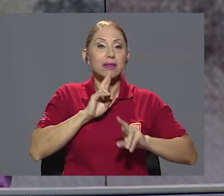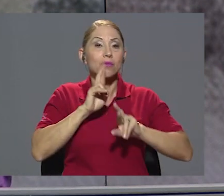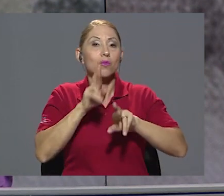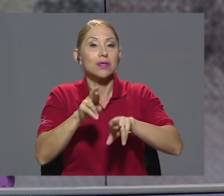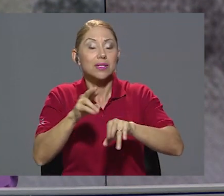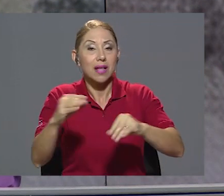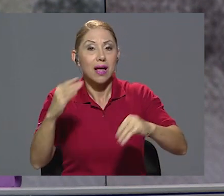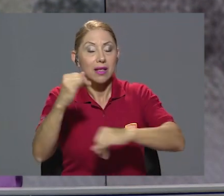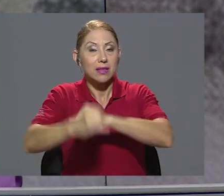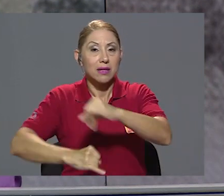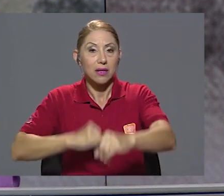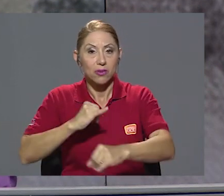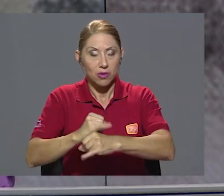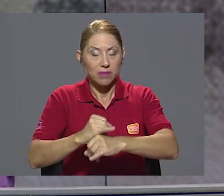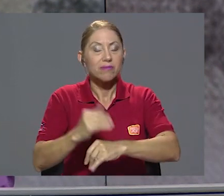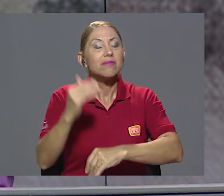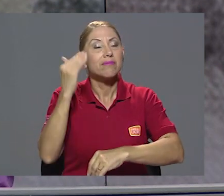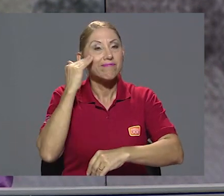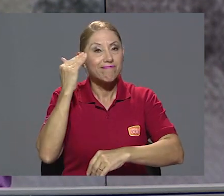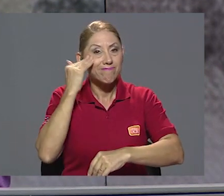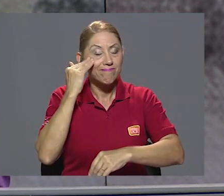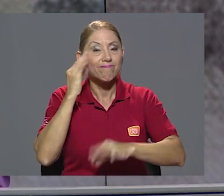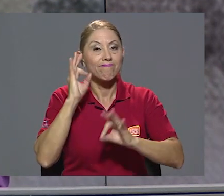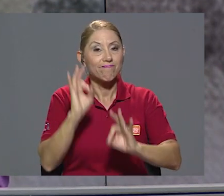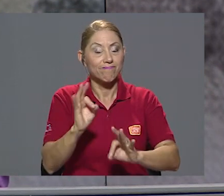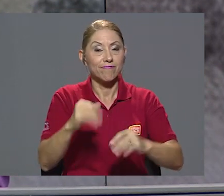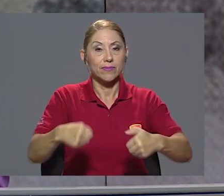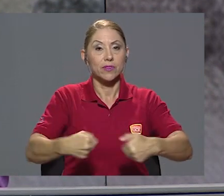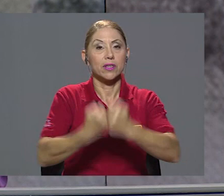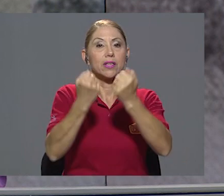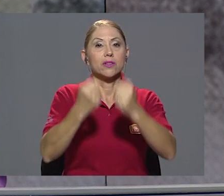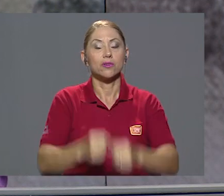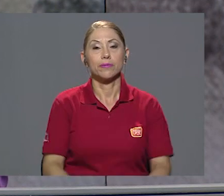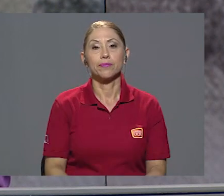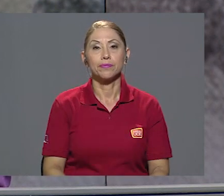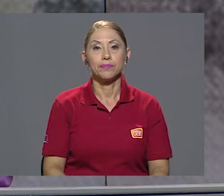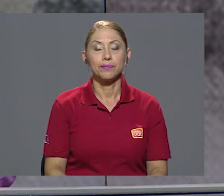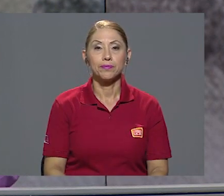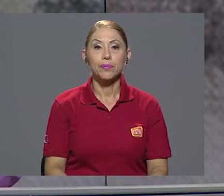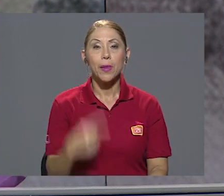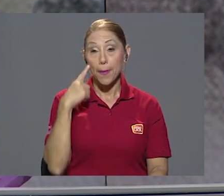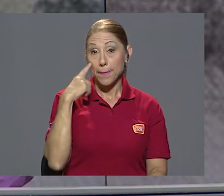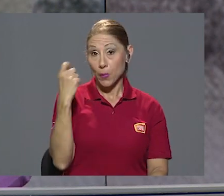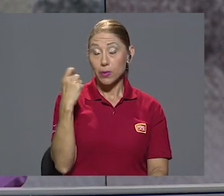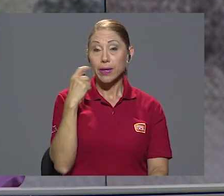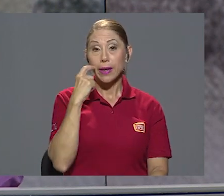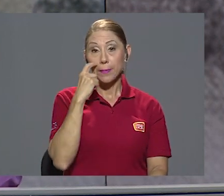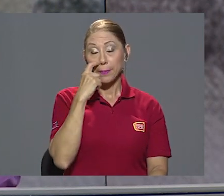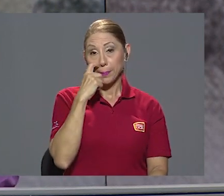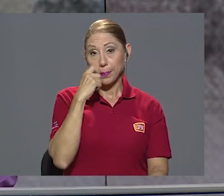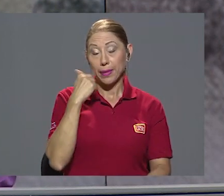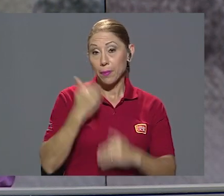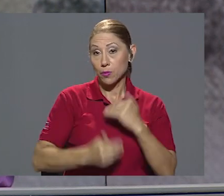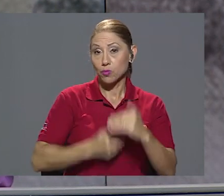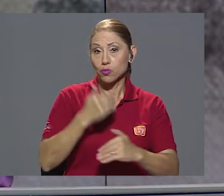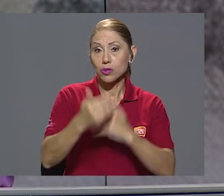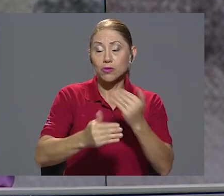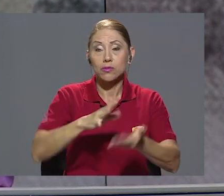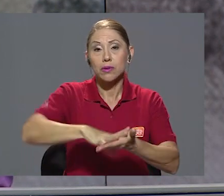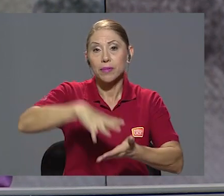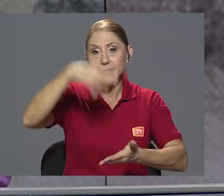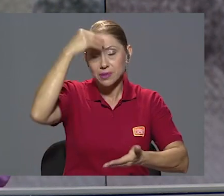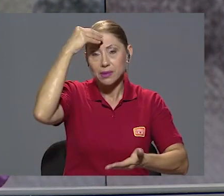la perspectiva de los retos internacionales. Porque en los procesos